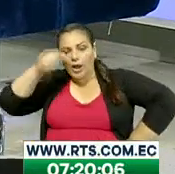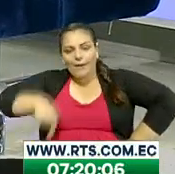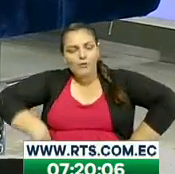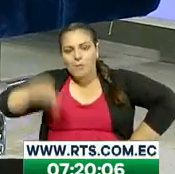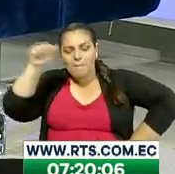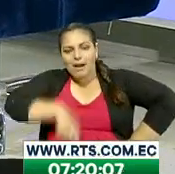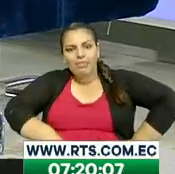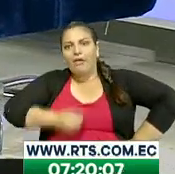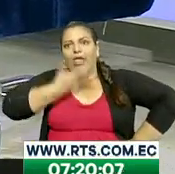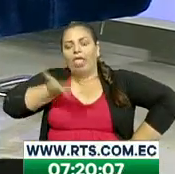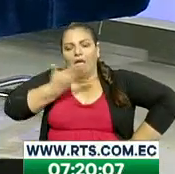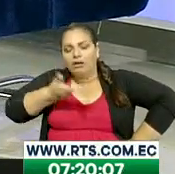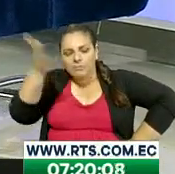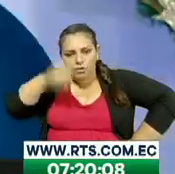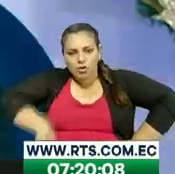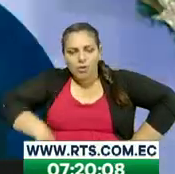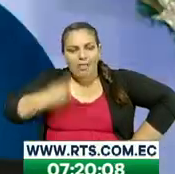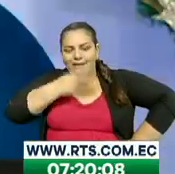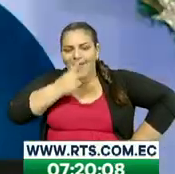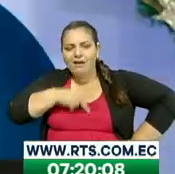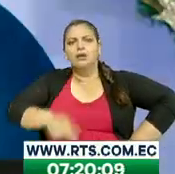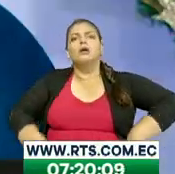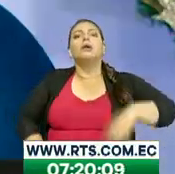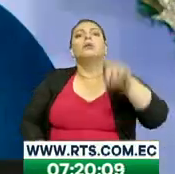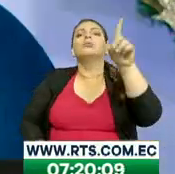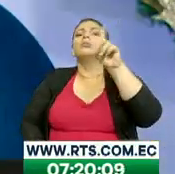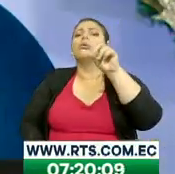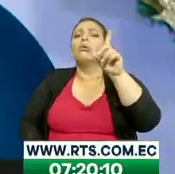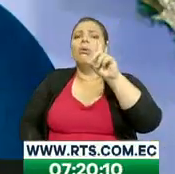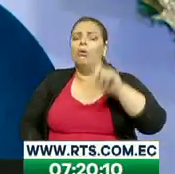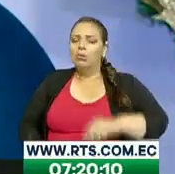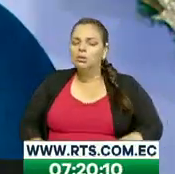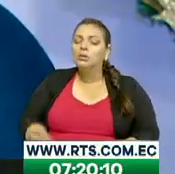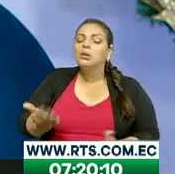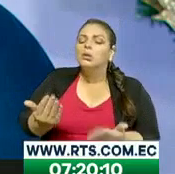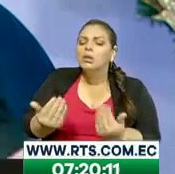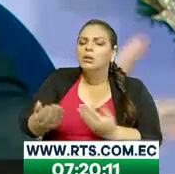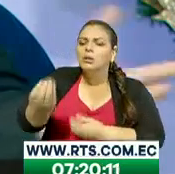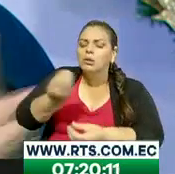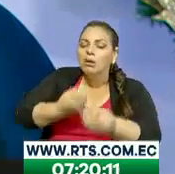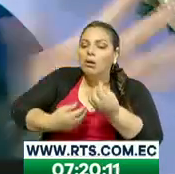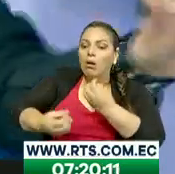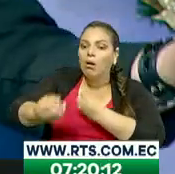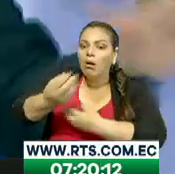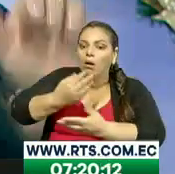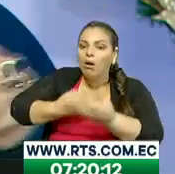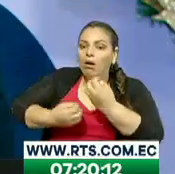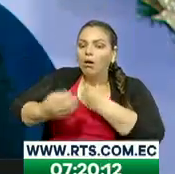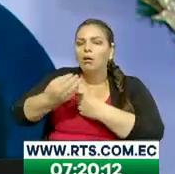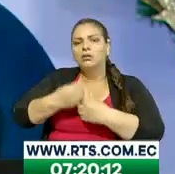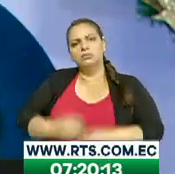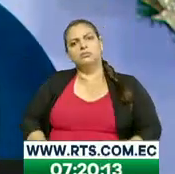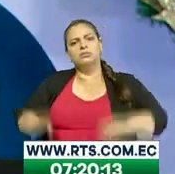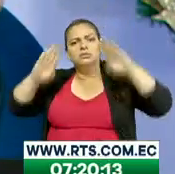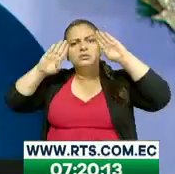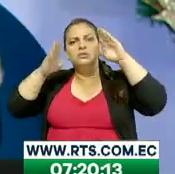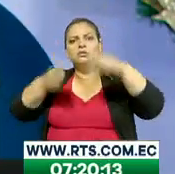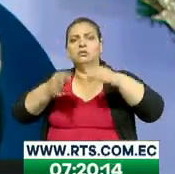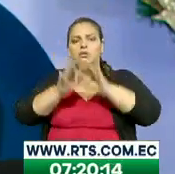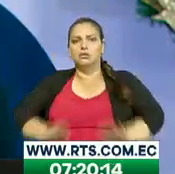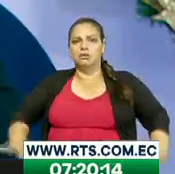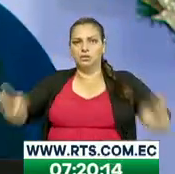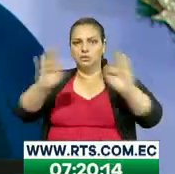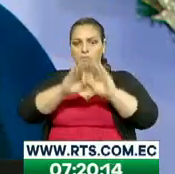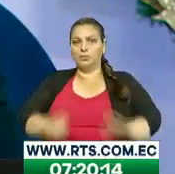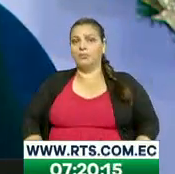de ayudarlo. Tal vez tú eres la única persona al que ese niño o niña puede contar. Según el artículo 72 del Código de la Niñez